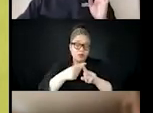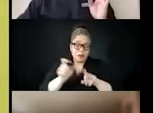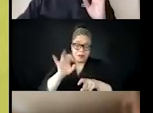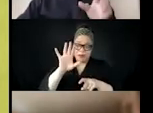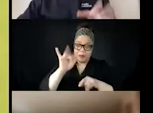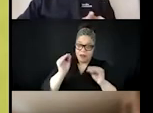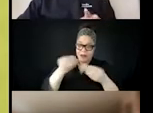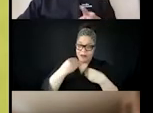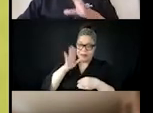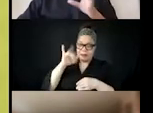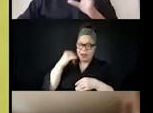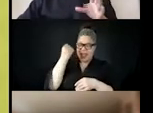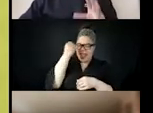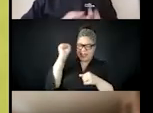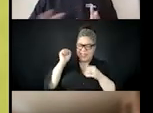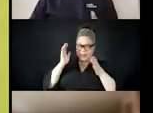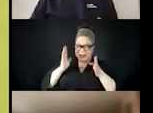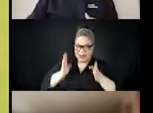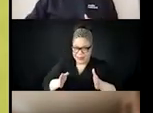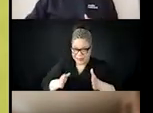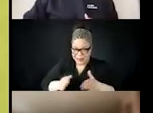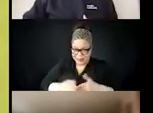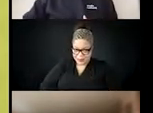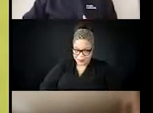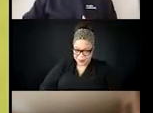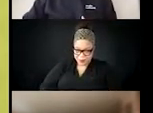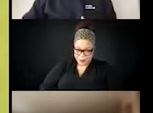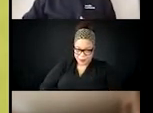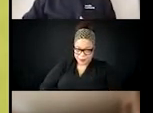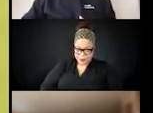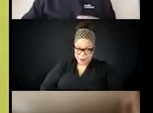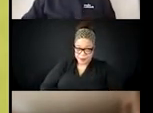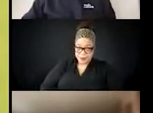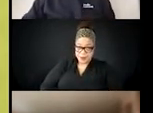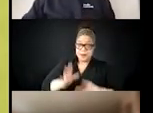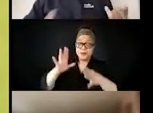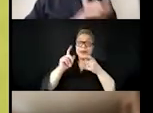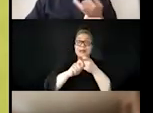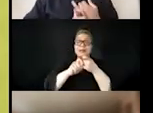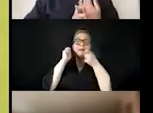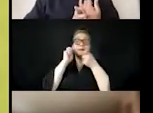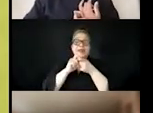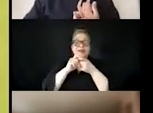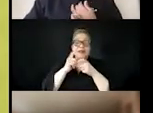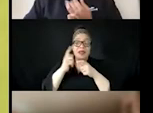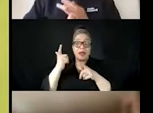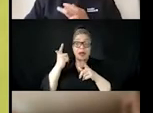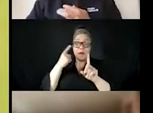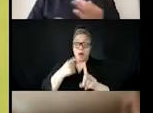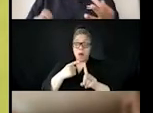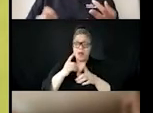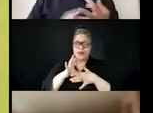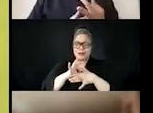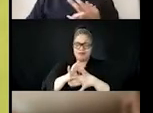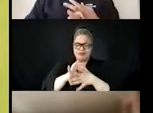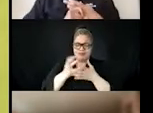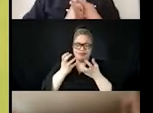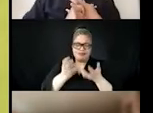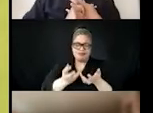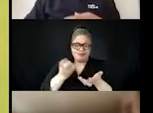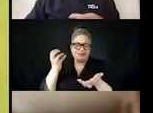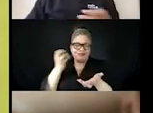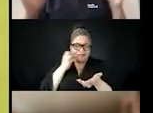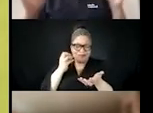varias no se las voy a leer todas pero pues pueden dividir la gráfica en cinco puntos prevenir la